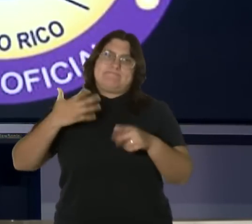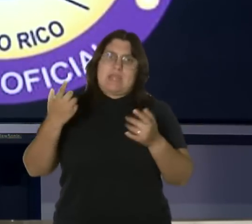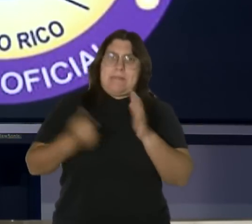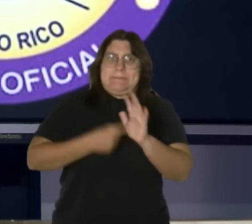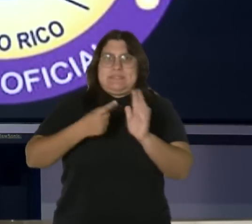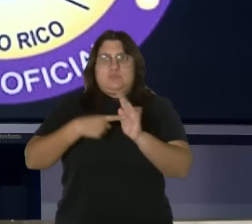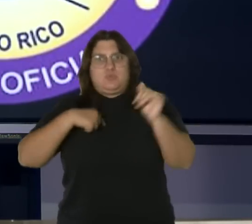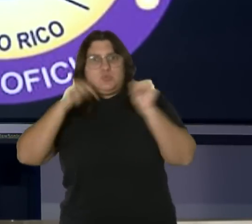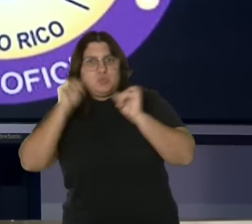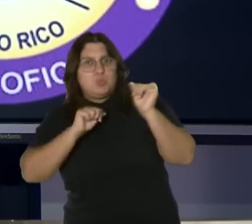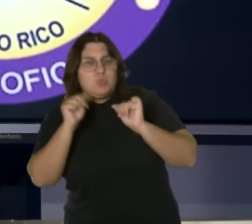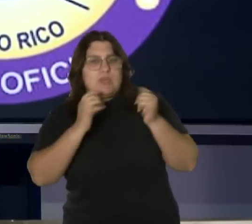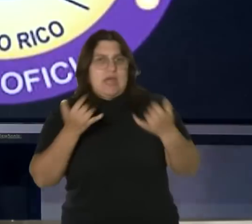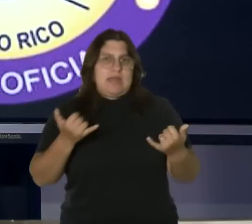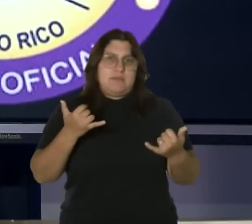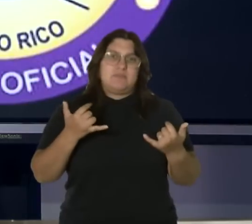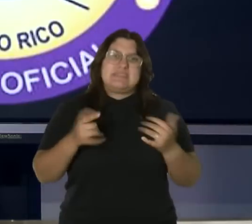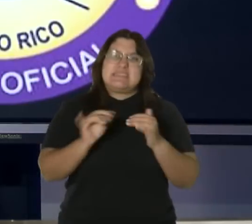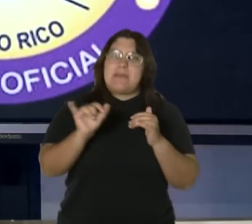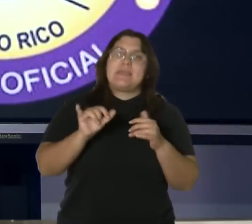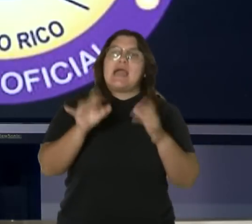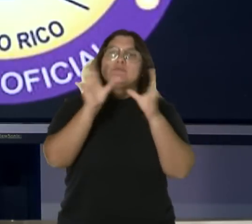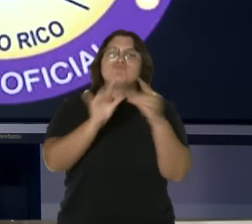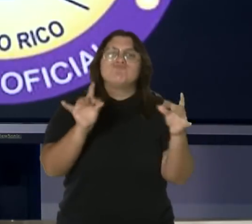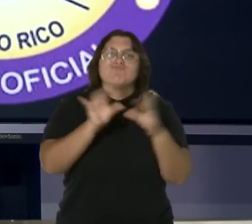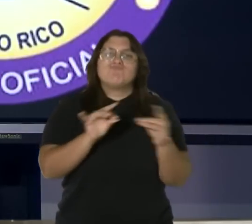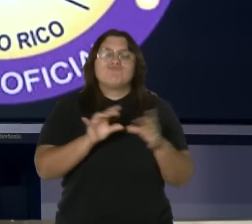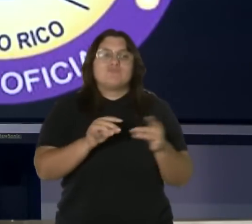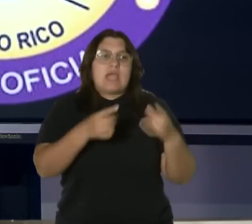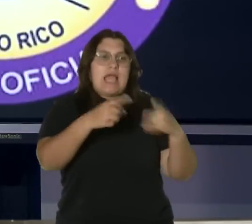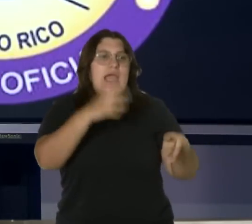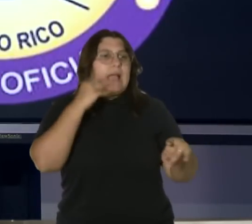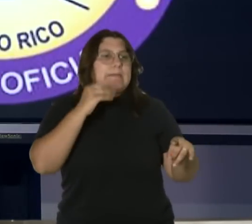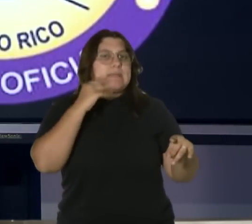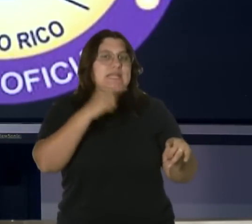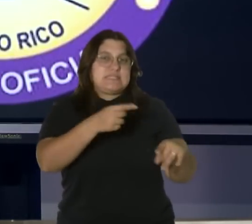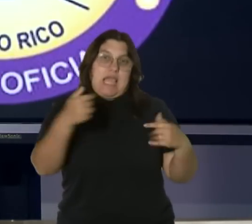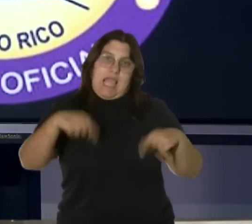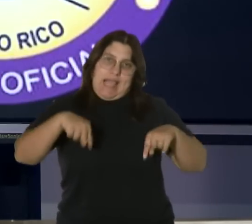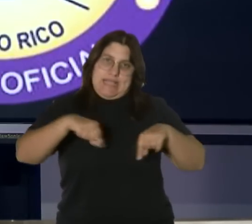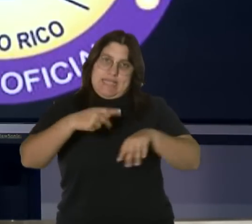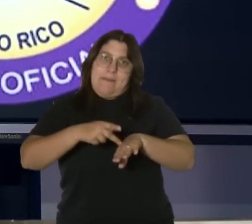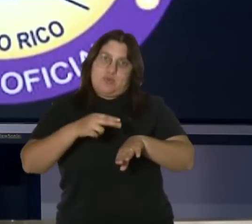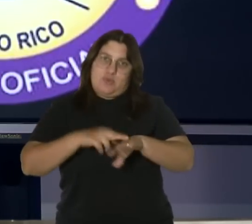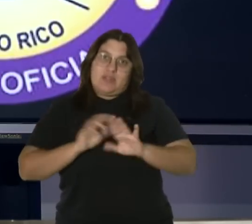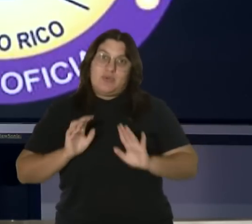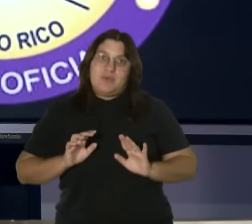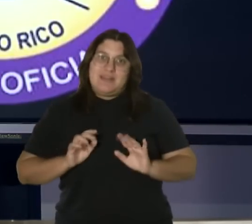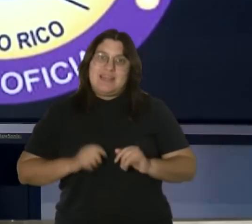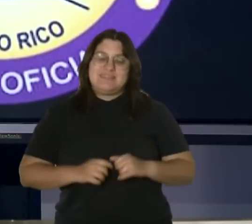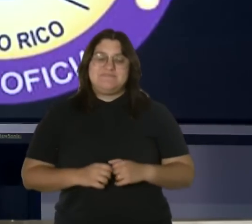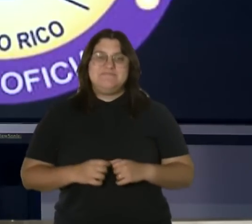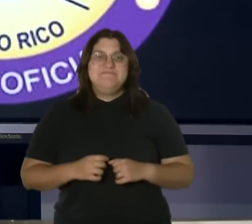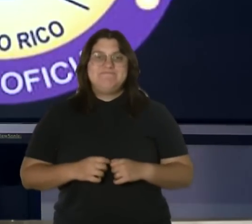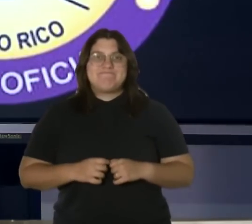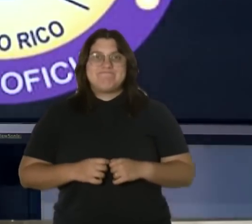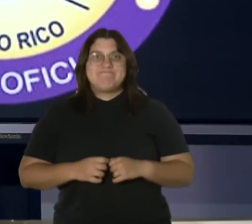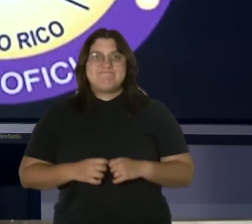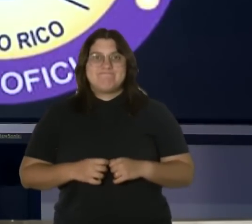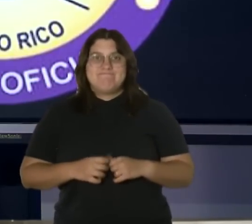algunas anécdotas y situaciones que ya han ocurrido por lo menos aquí en Puerto Rico lo que nos están viendo en este momento